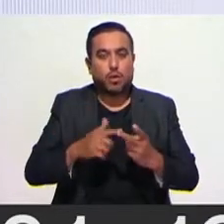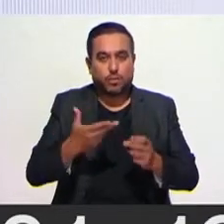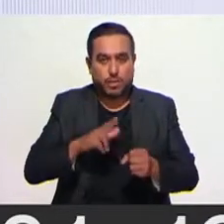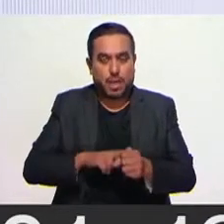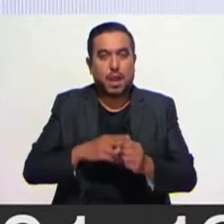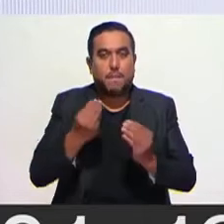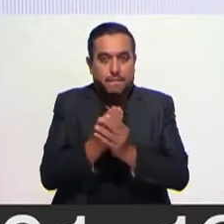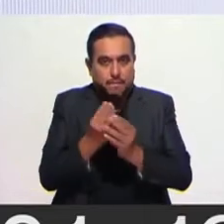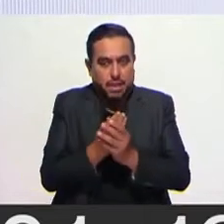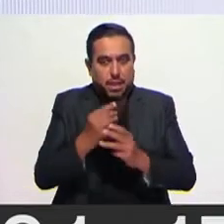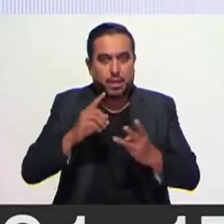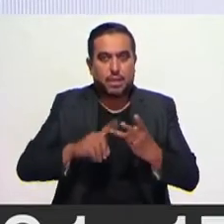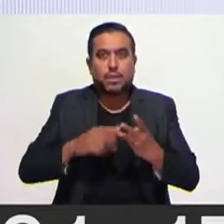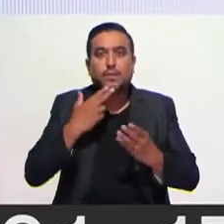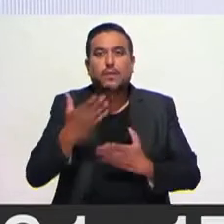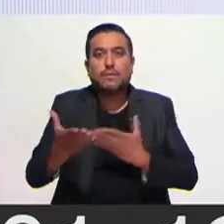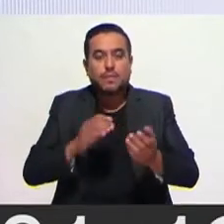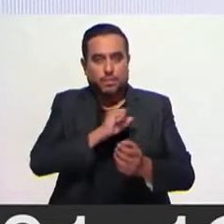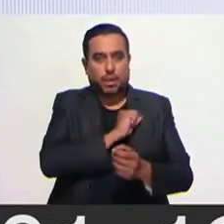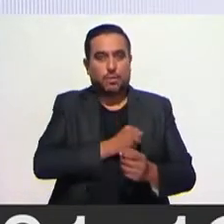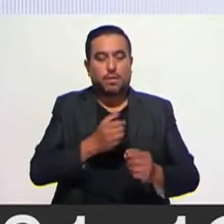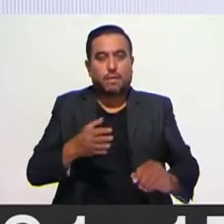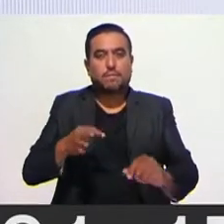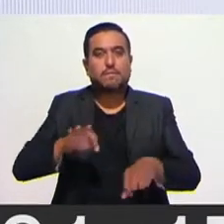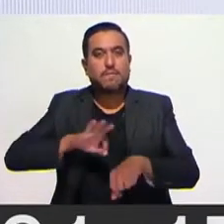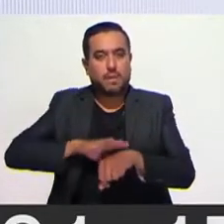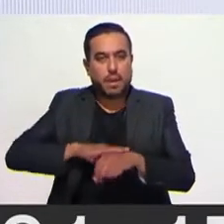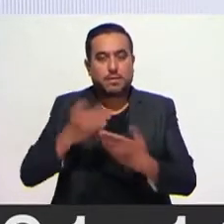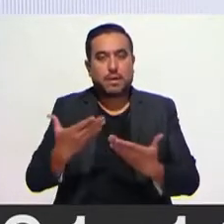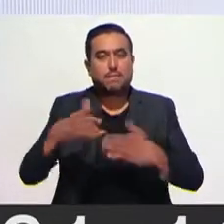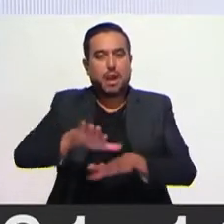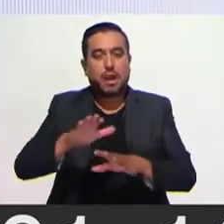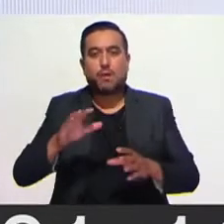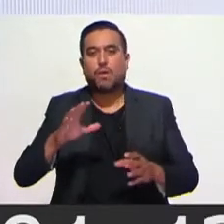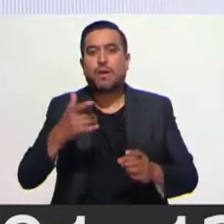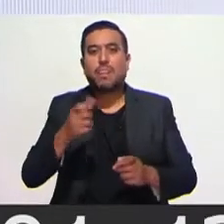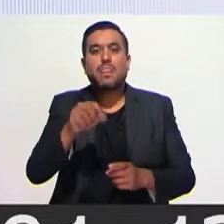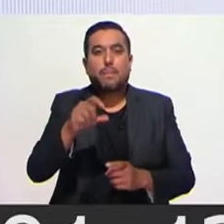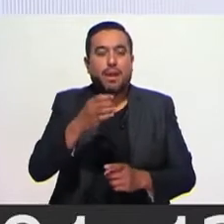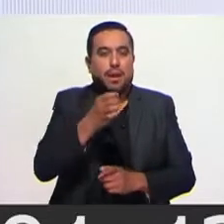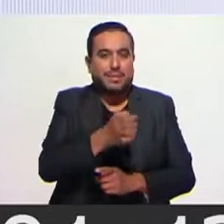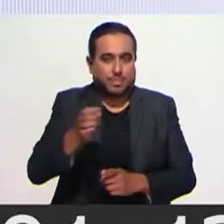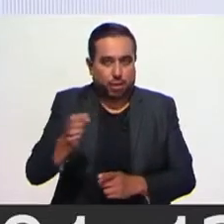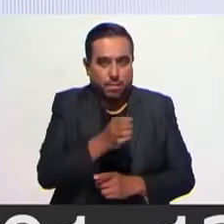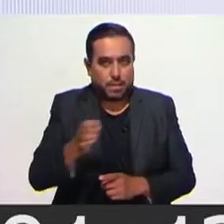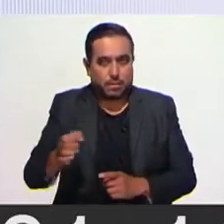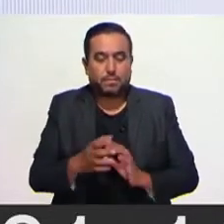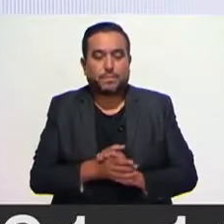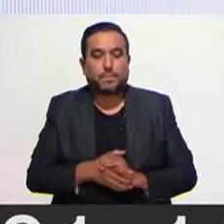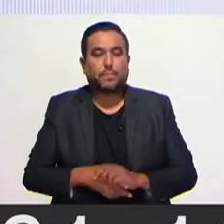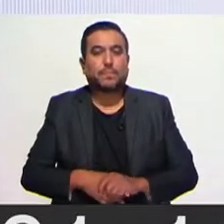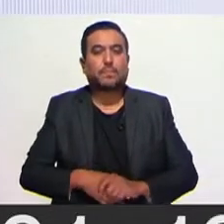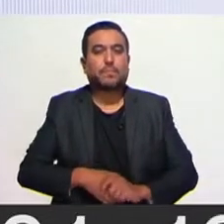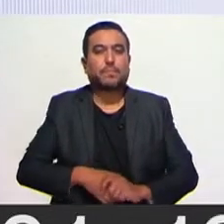consultorios, vamos a tener los servicios de salud, farmacias, bancos y también estacionamiento. Hoy también